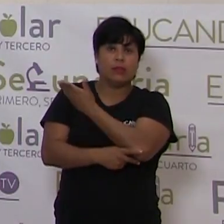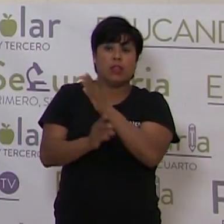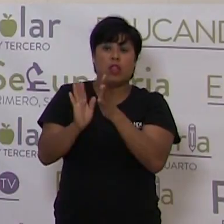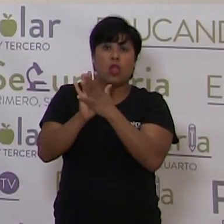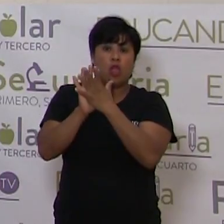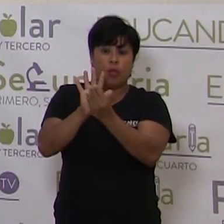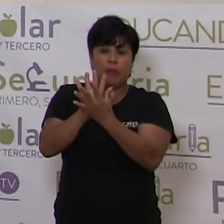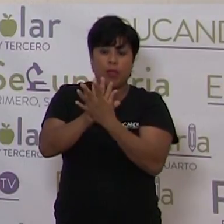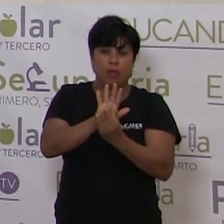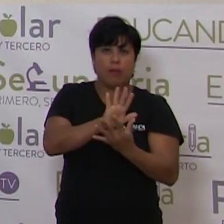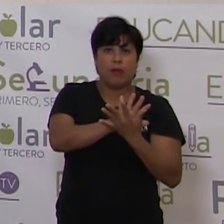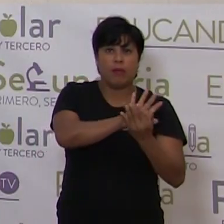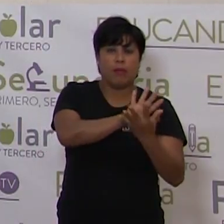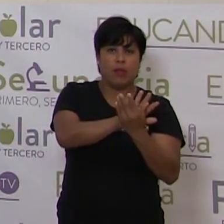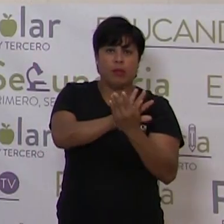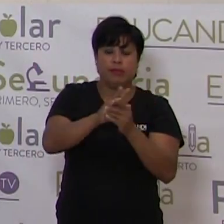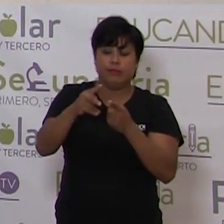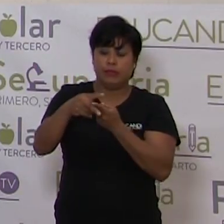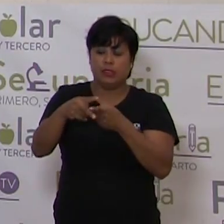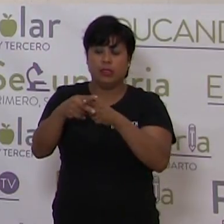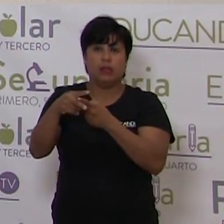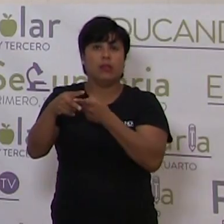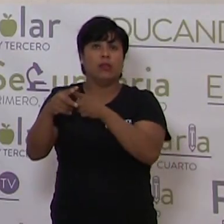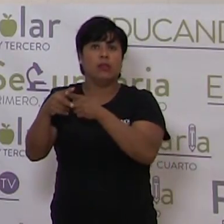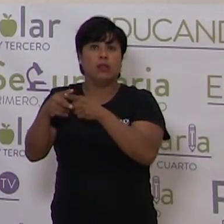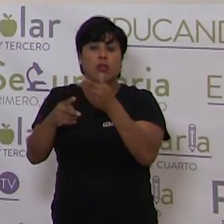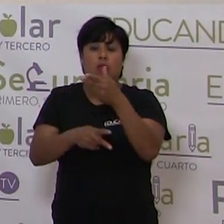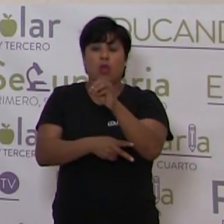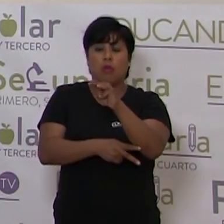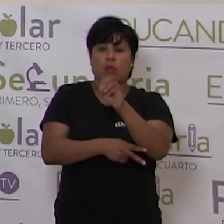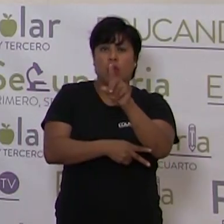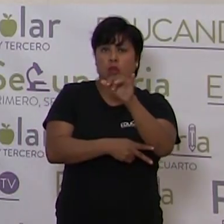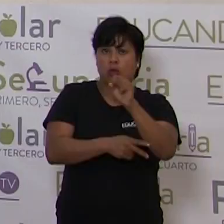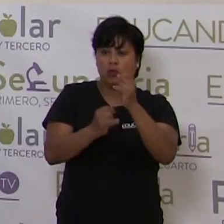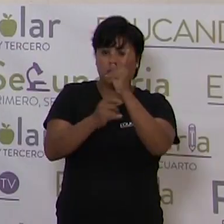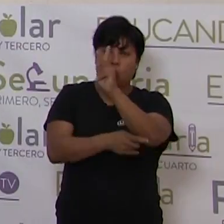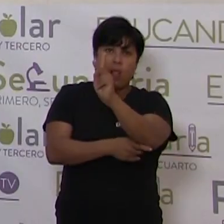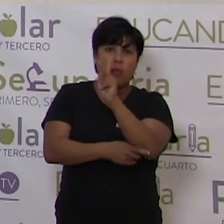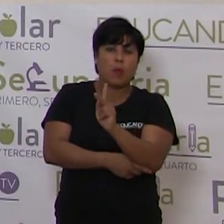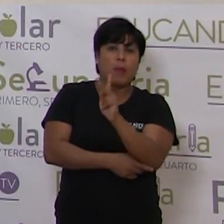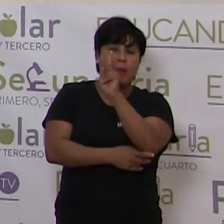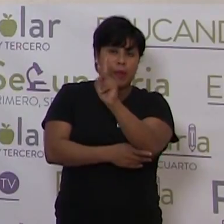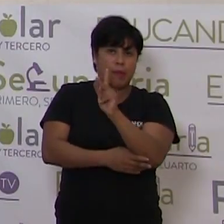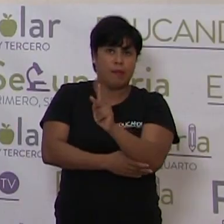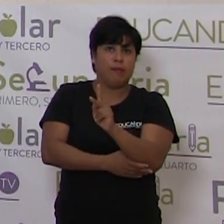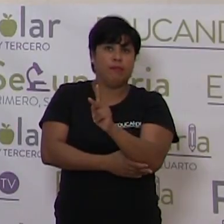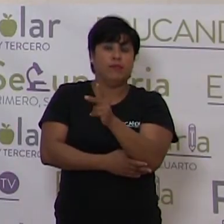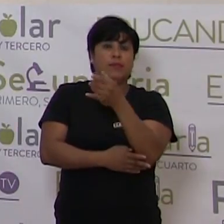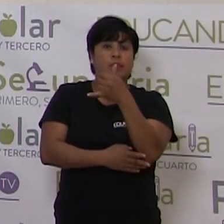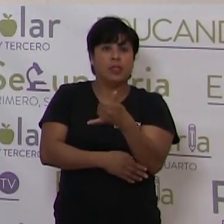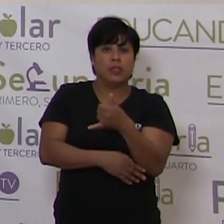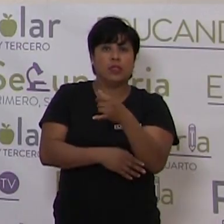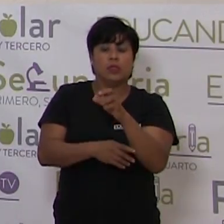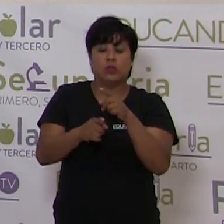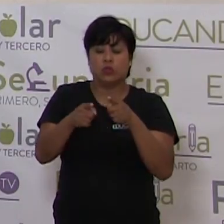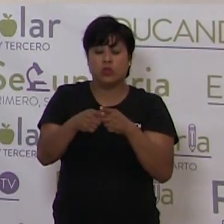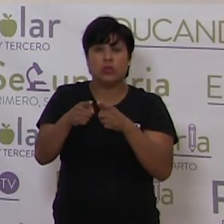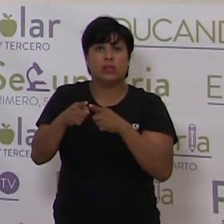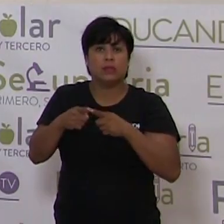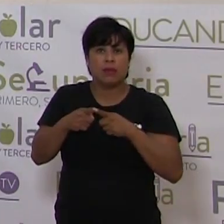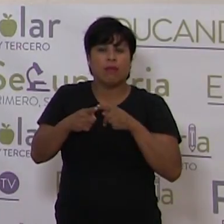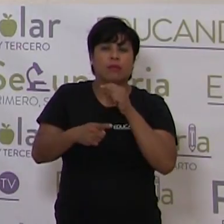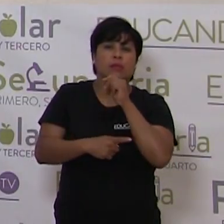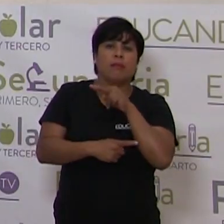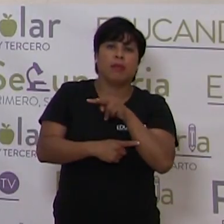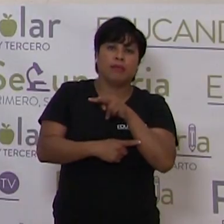copias. Sus ángulos son homólogos. Y sus lados